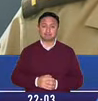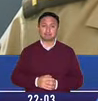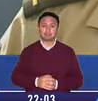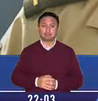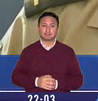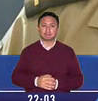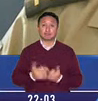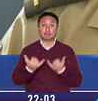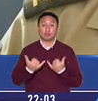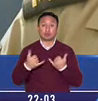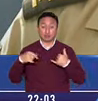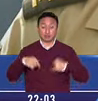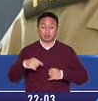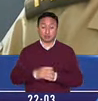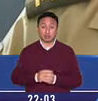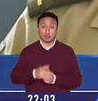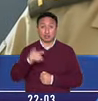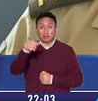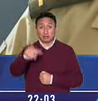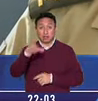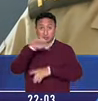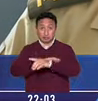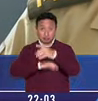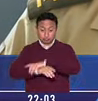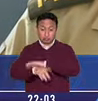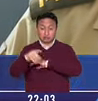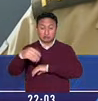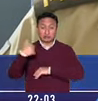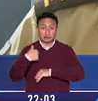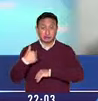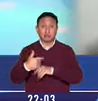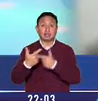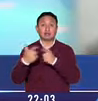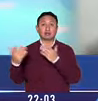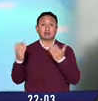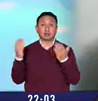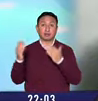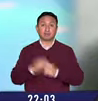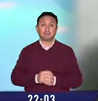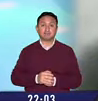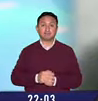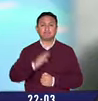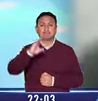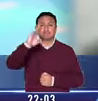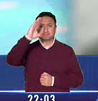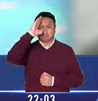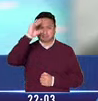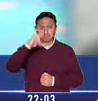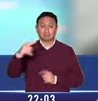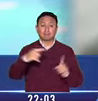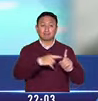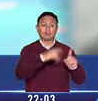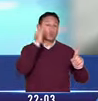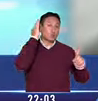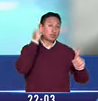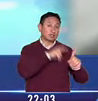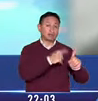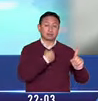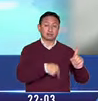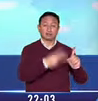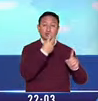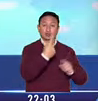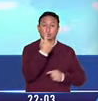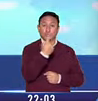tiene al momento de la aprehensión, él contaba con libertad condicional. Según fuentes policiales, la fallecida deja un hijo en la